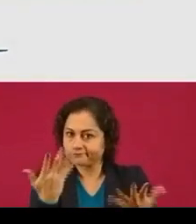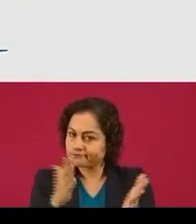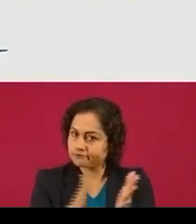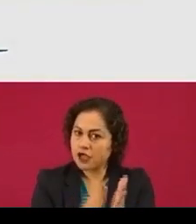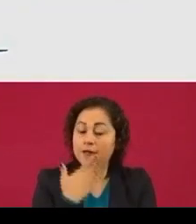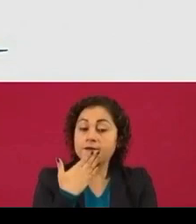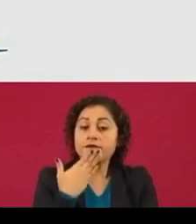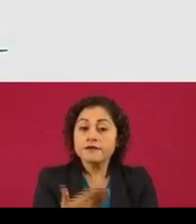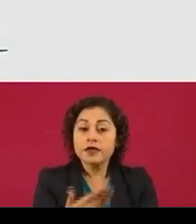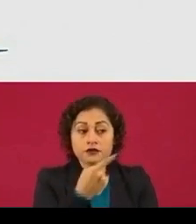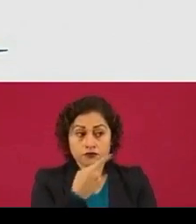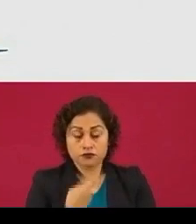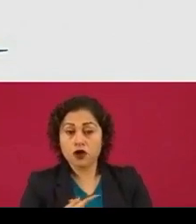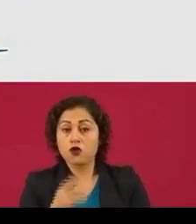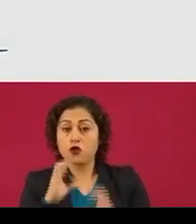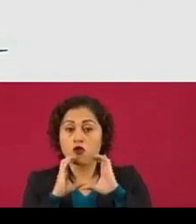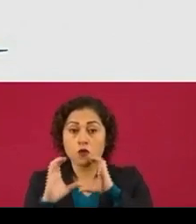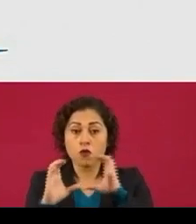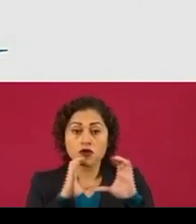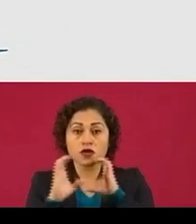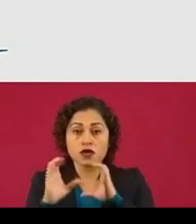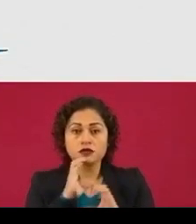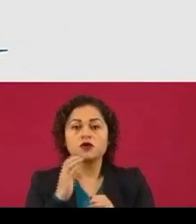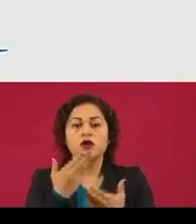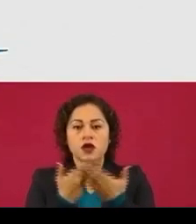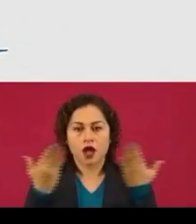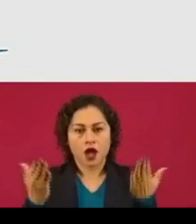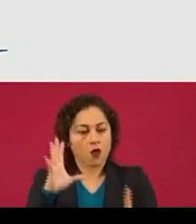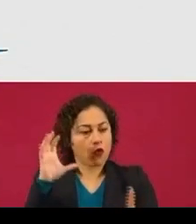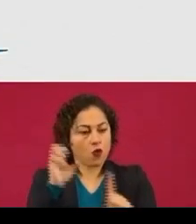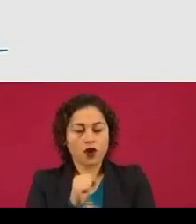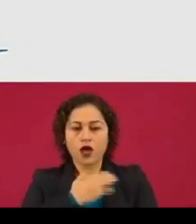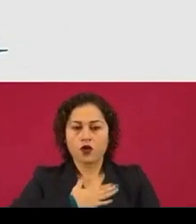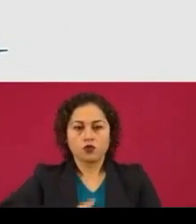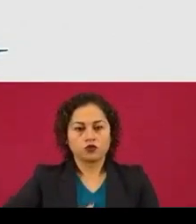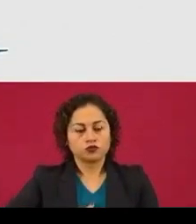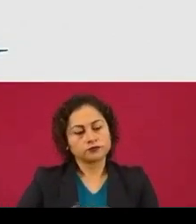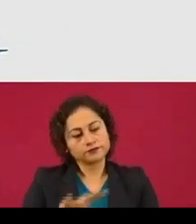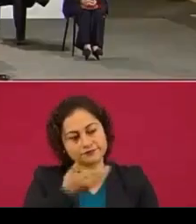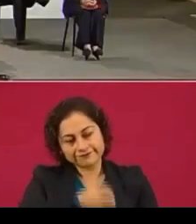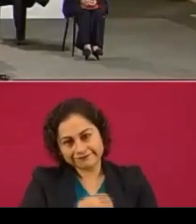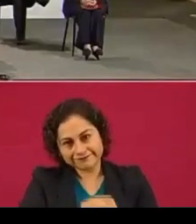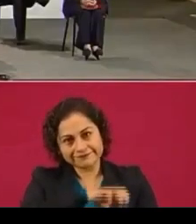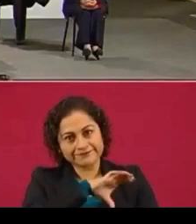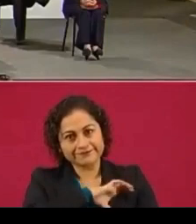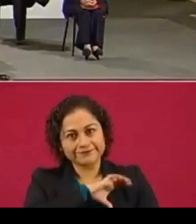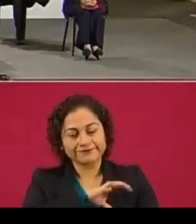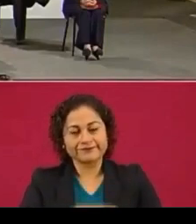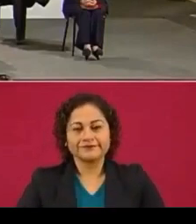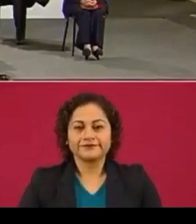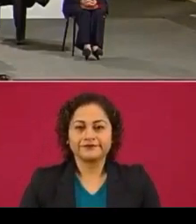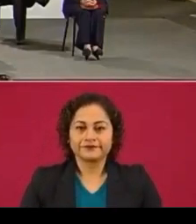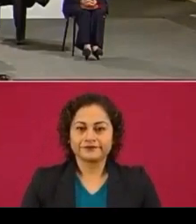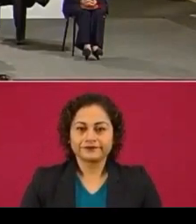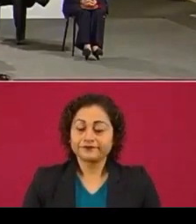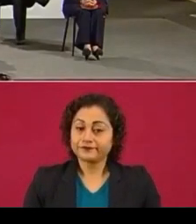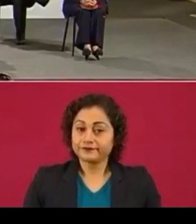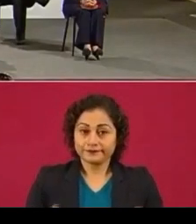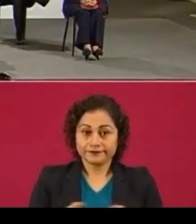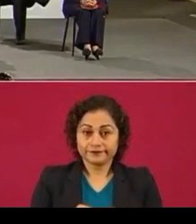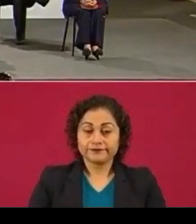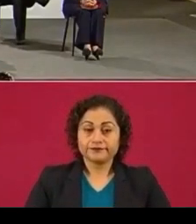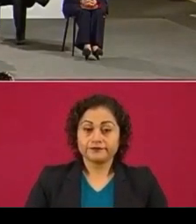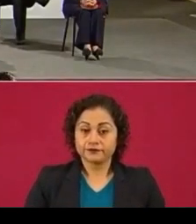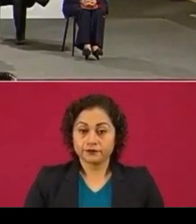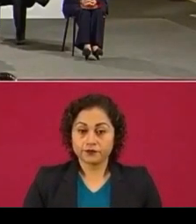que permitió que en este caso se hiciera justicia. Reciba un saludo afectuoso. Eso es.